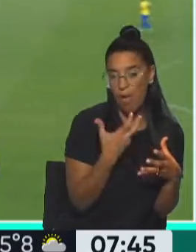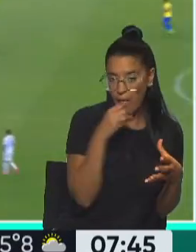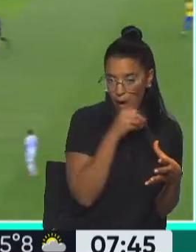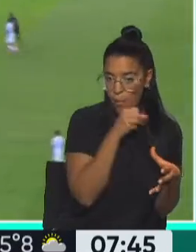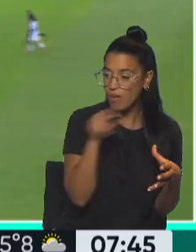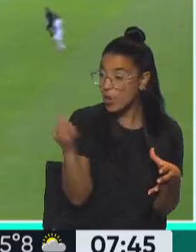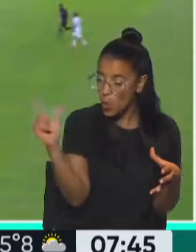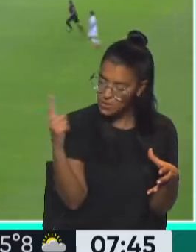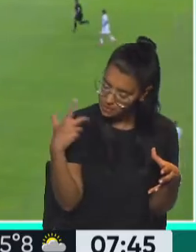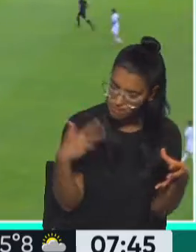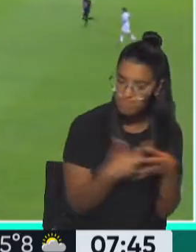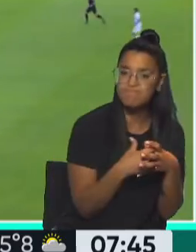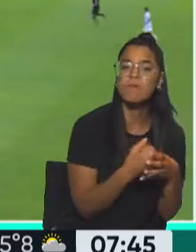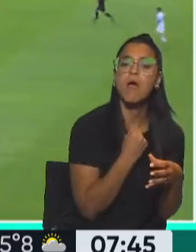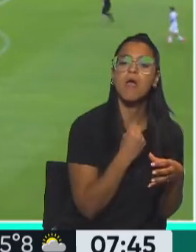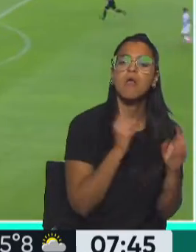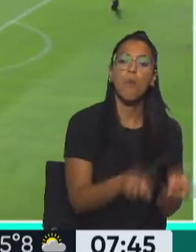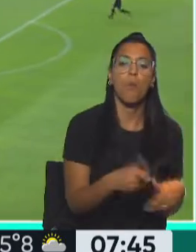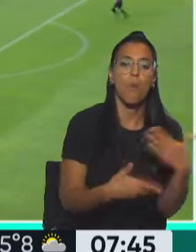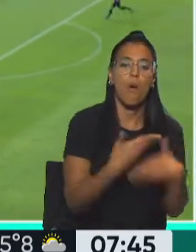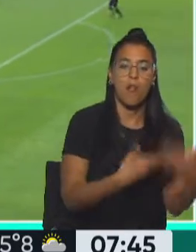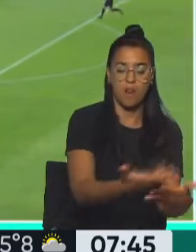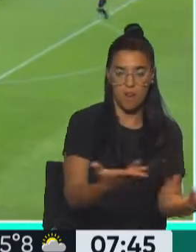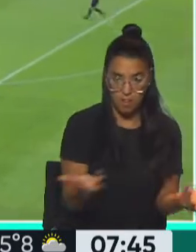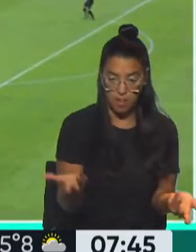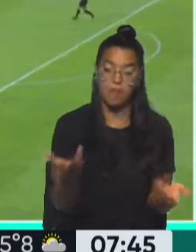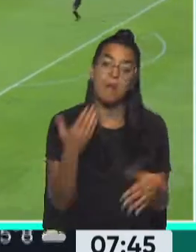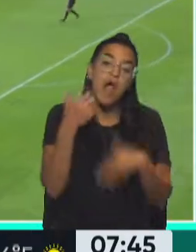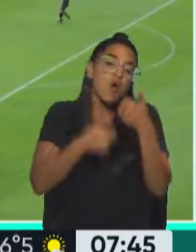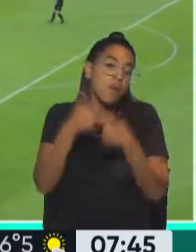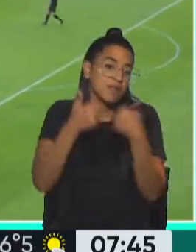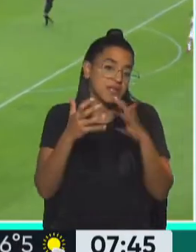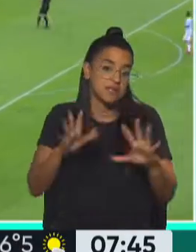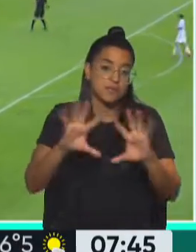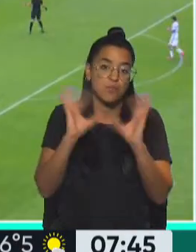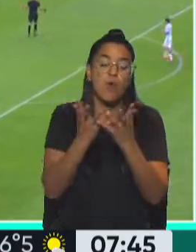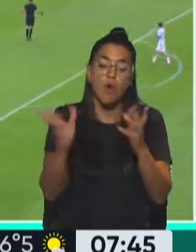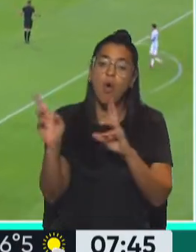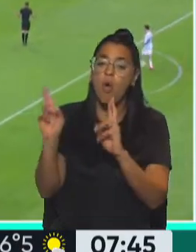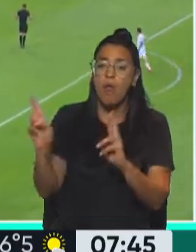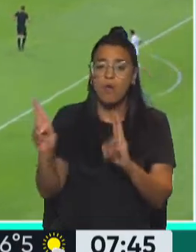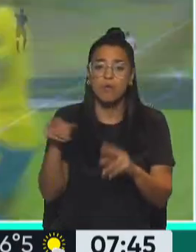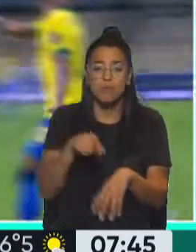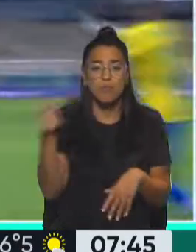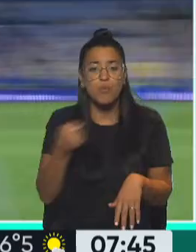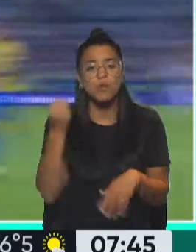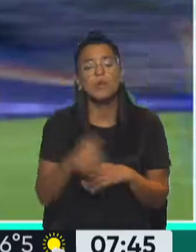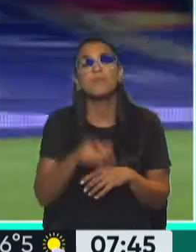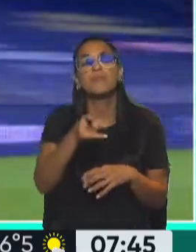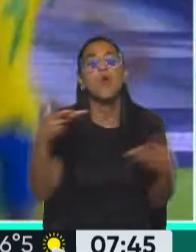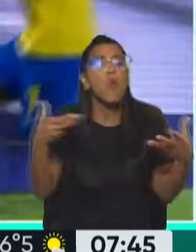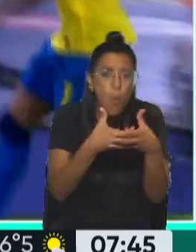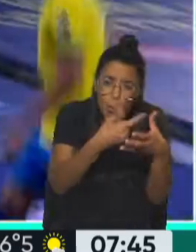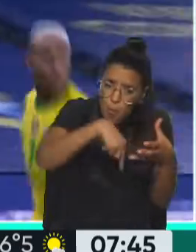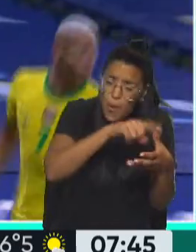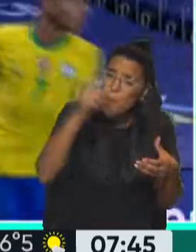ser desarrollada en el futuro para una competencia de este tipo, ¿no? Ojalá, licenciado, porque es importante. El grupo es